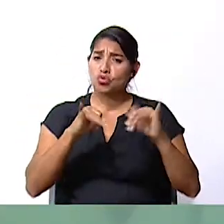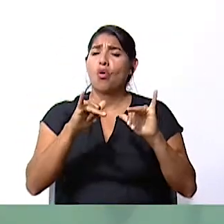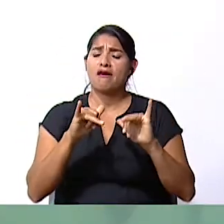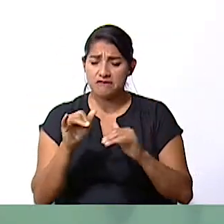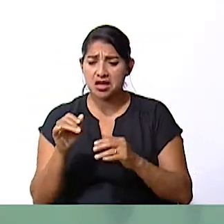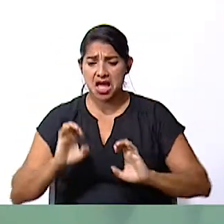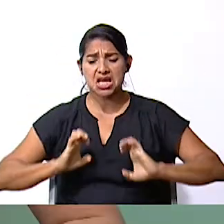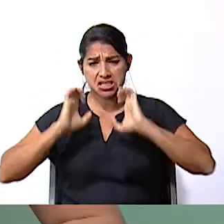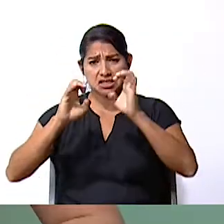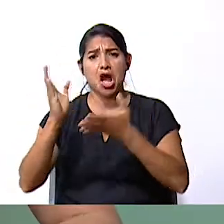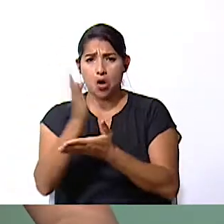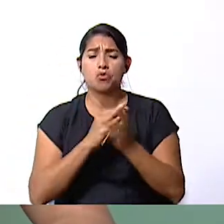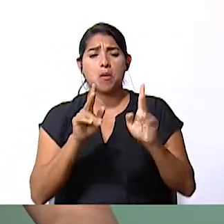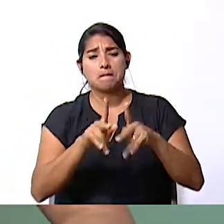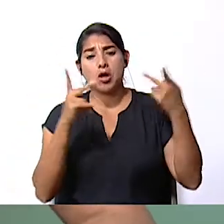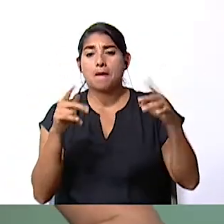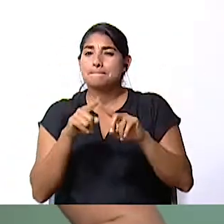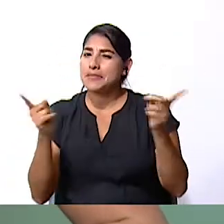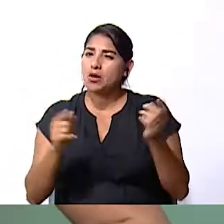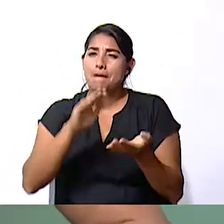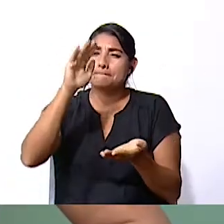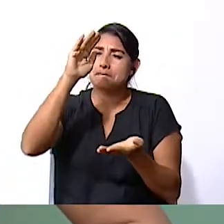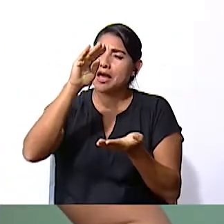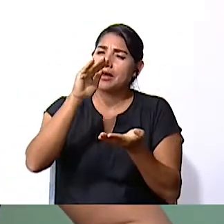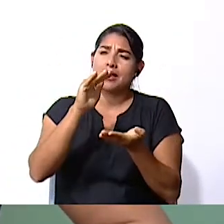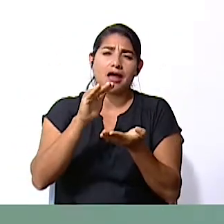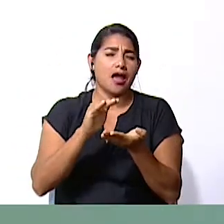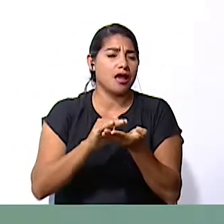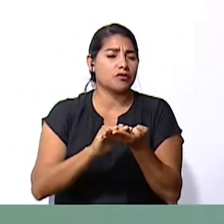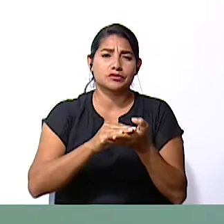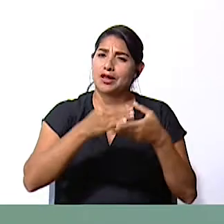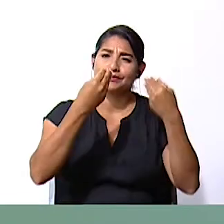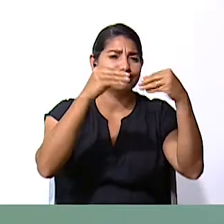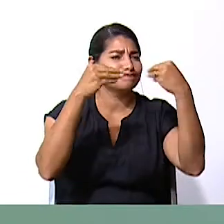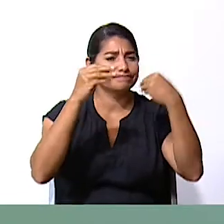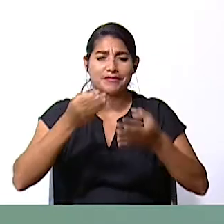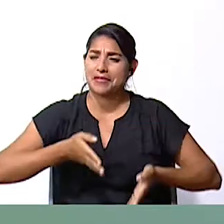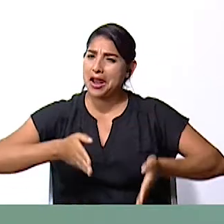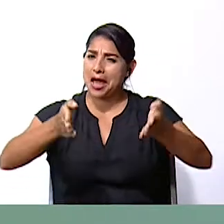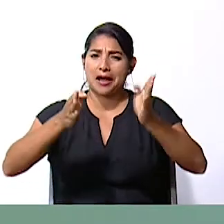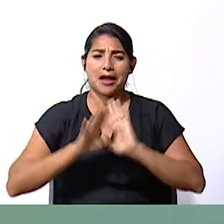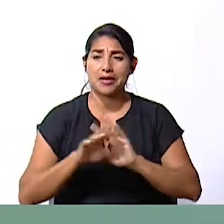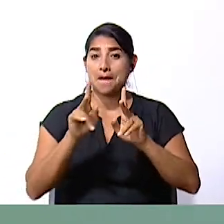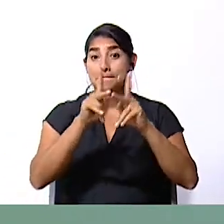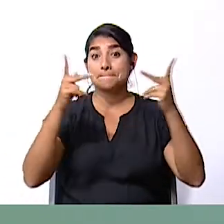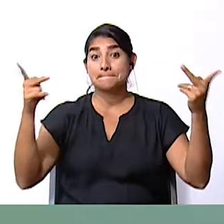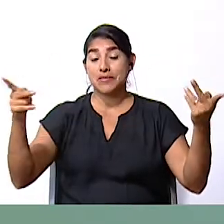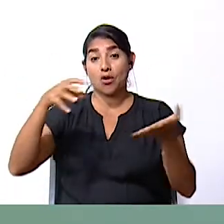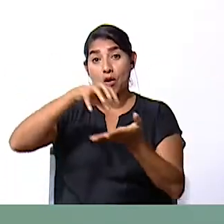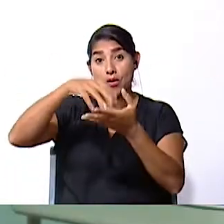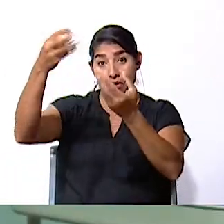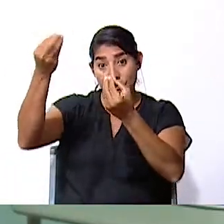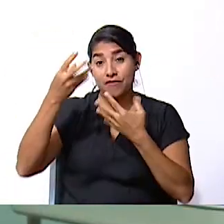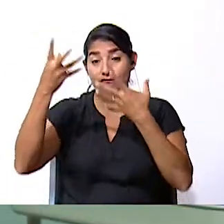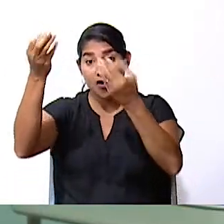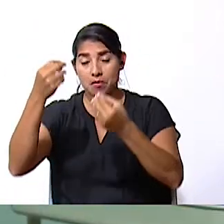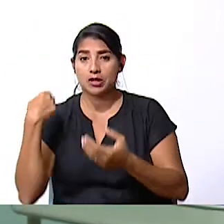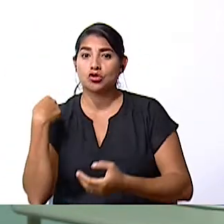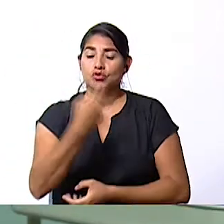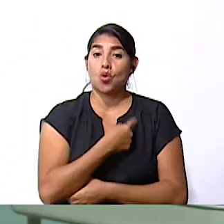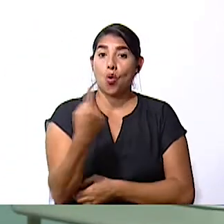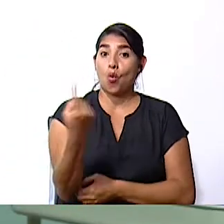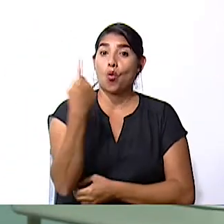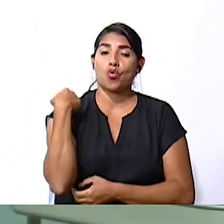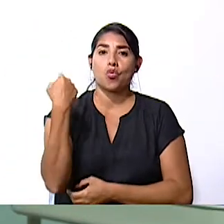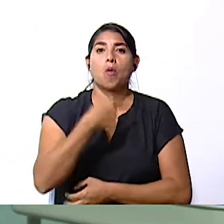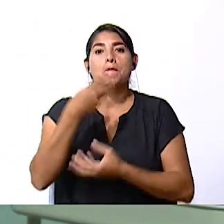periódicos, sé que los conocen, pero cada vez vemos menos en la calle. El periódico es un tipo de texto informativo y solo uno de